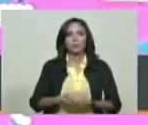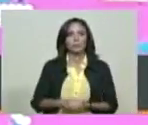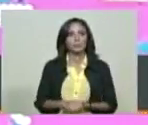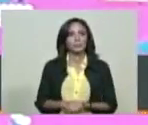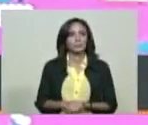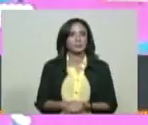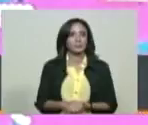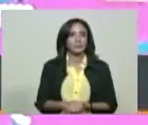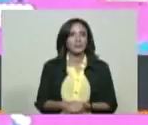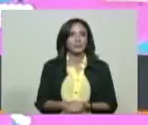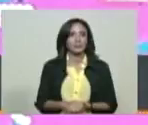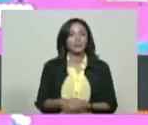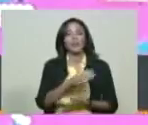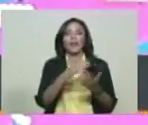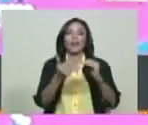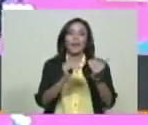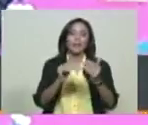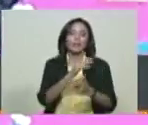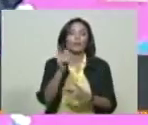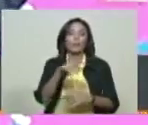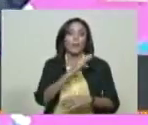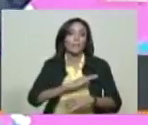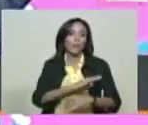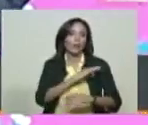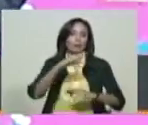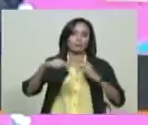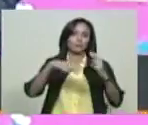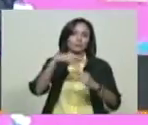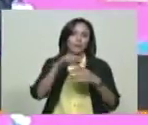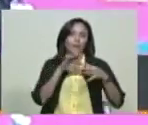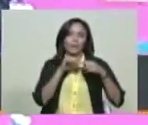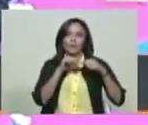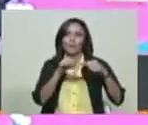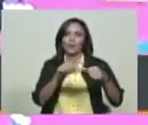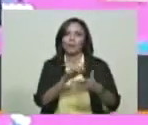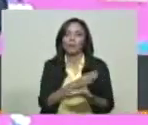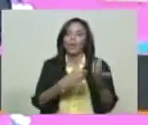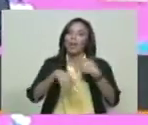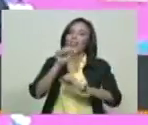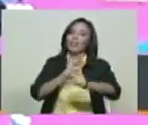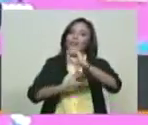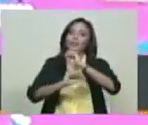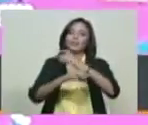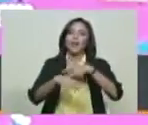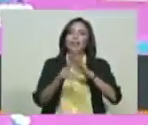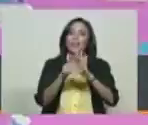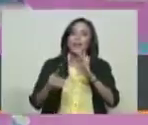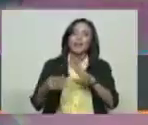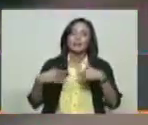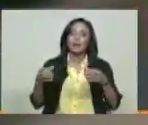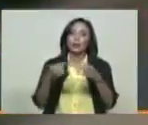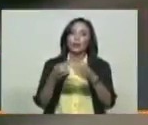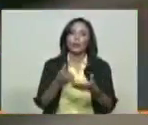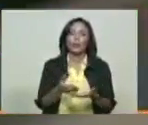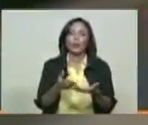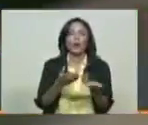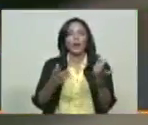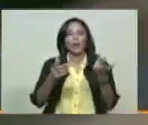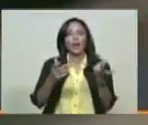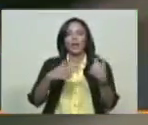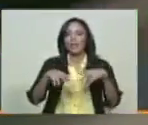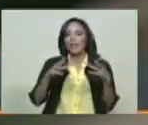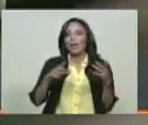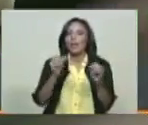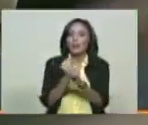y ético y con moral revolucionario defensor de los derechos de la clase de la madre tierra